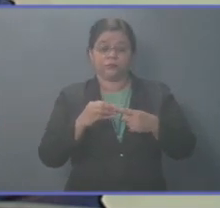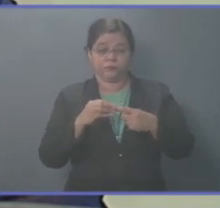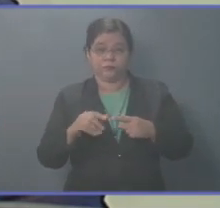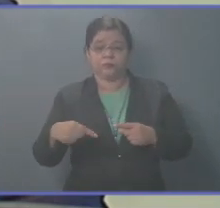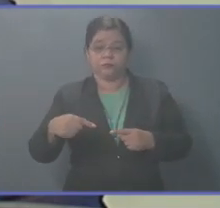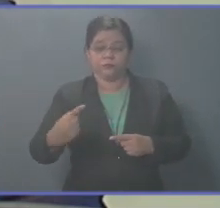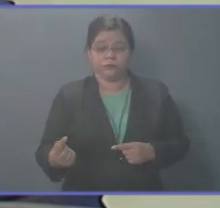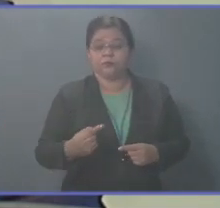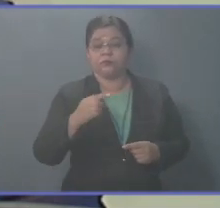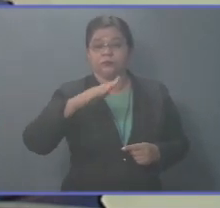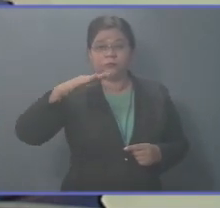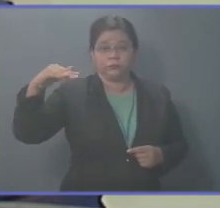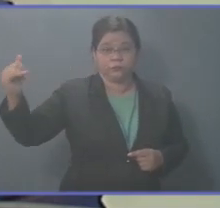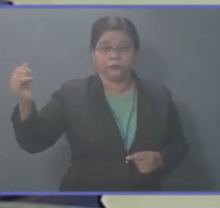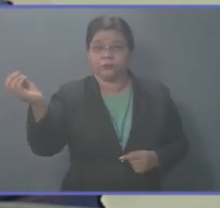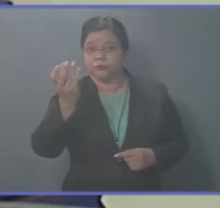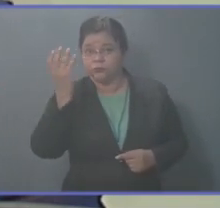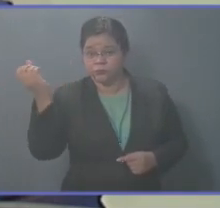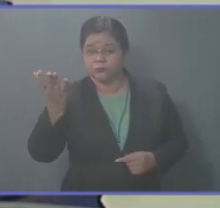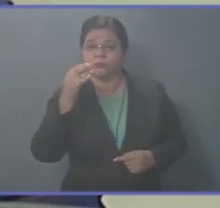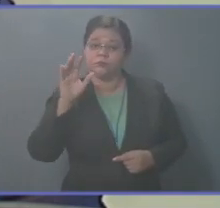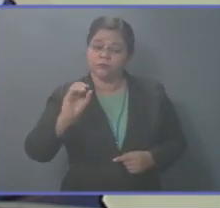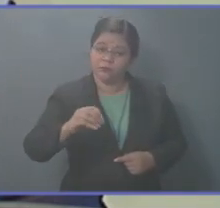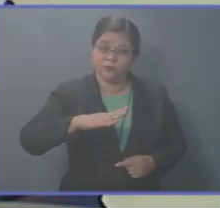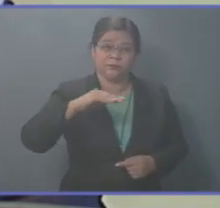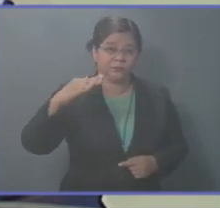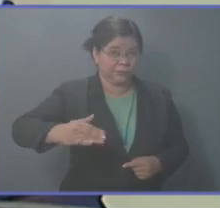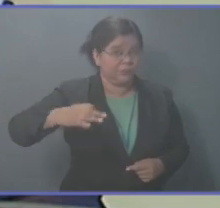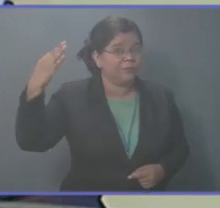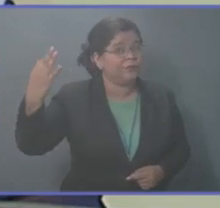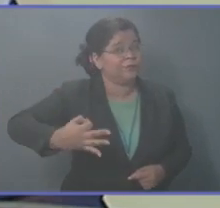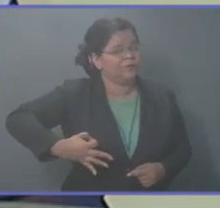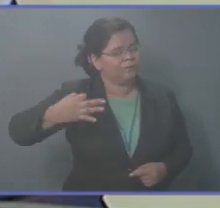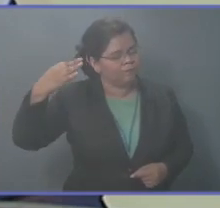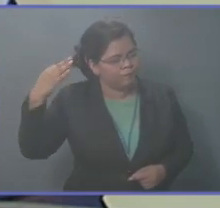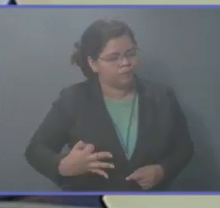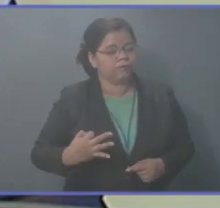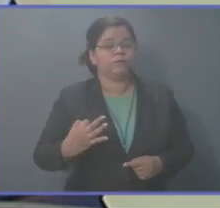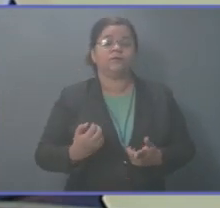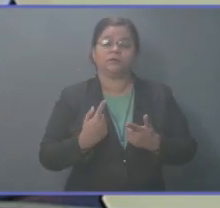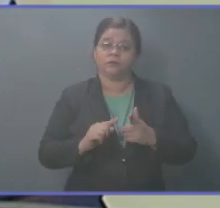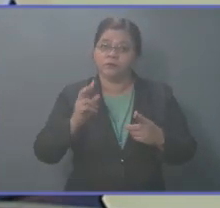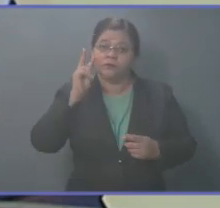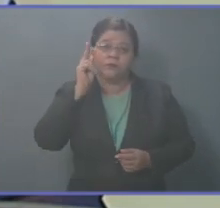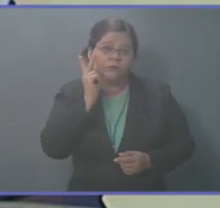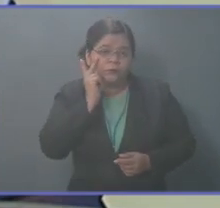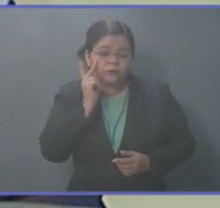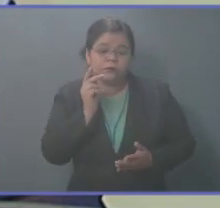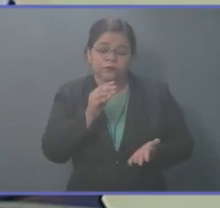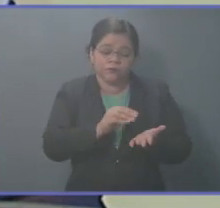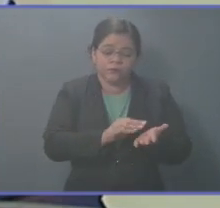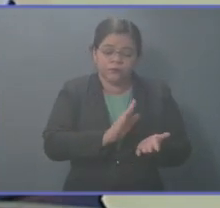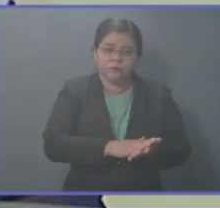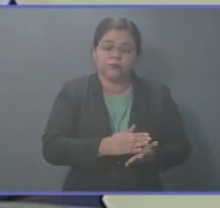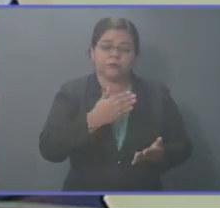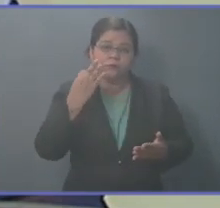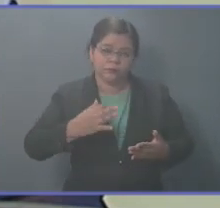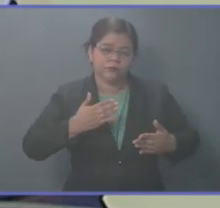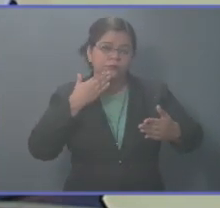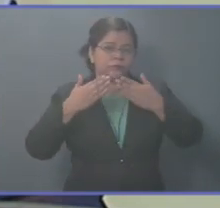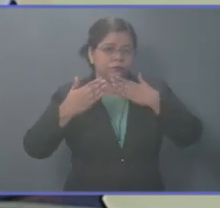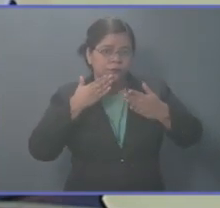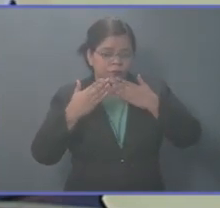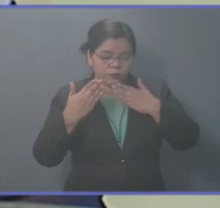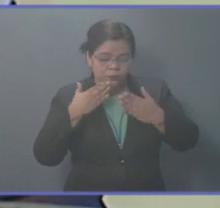los intereses de la República lo demanden. Esto significa que el enunciado debería de ser interpretado